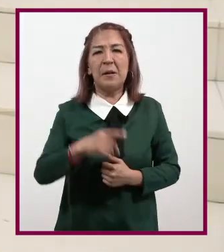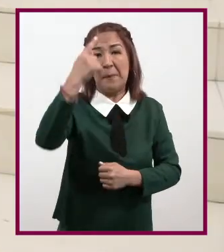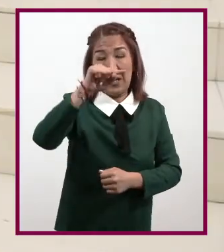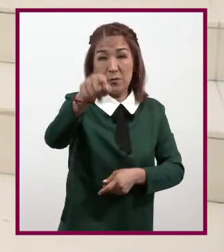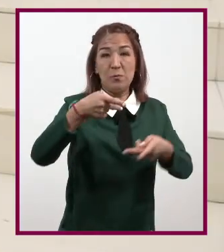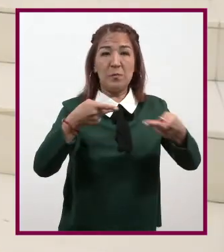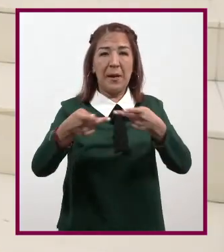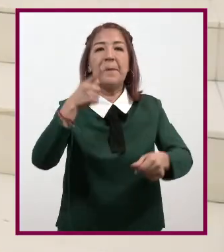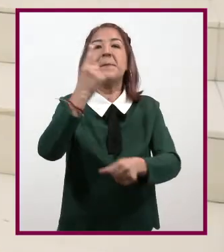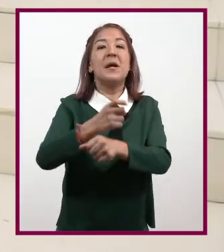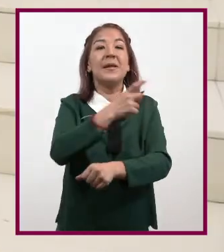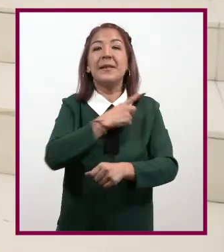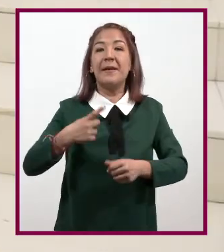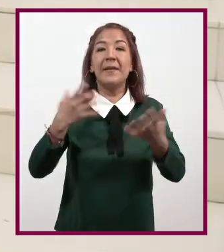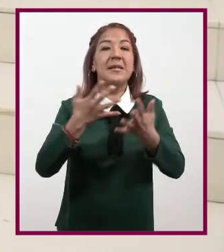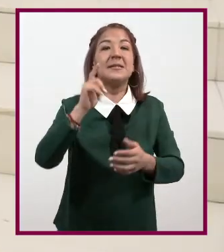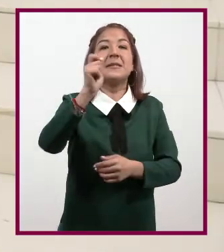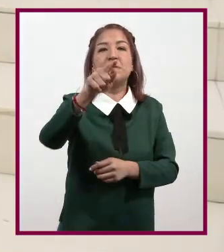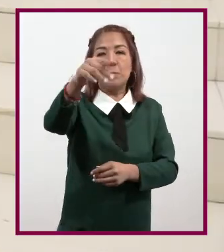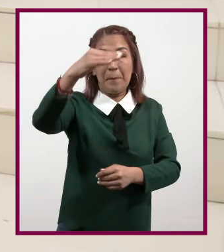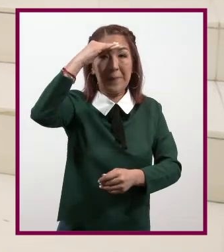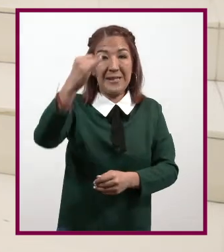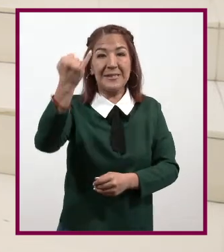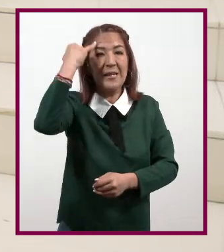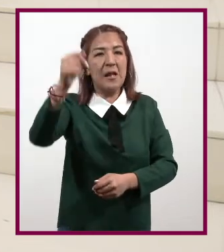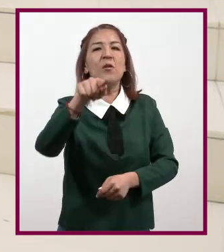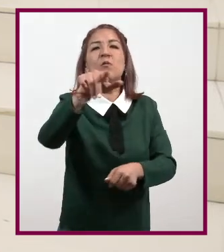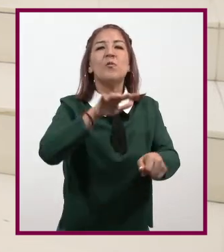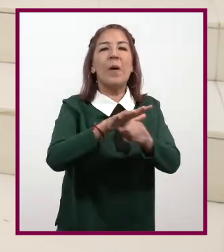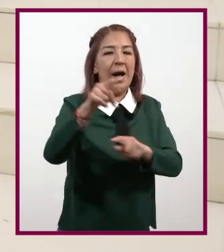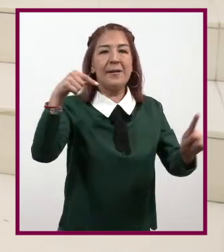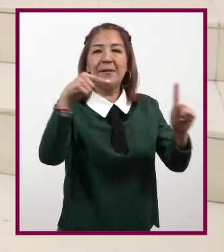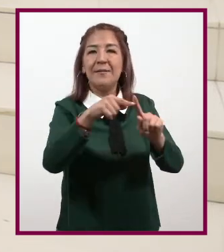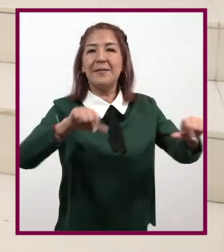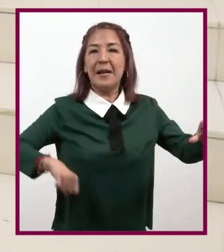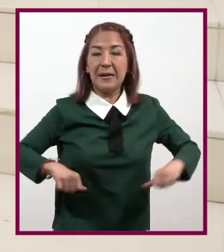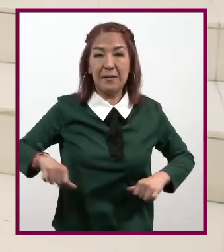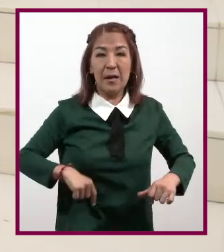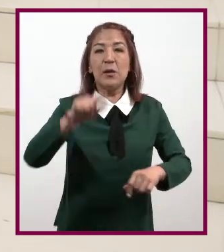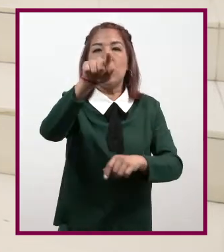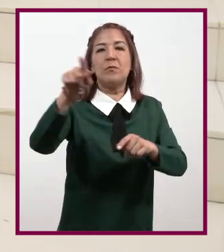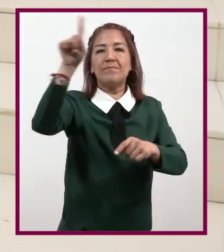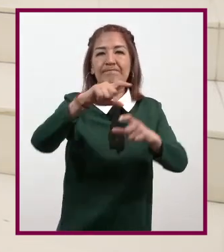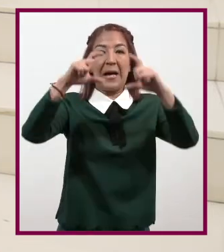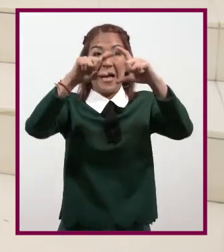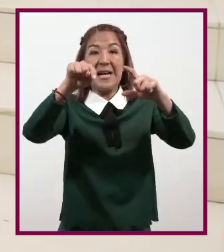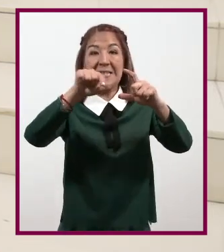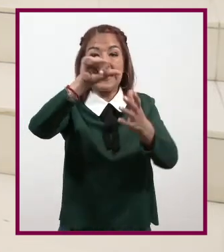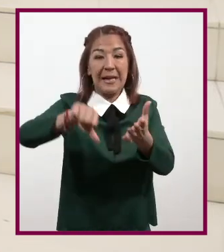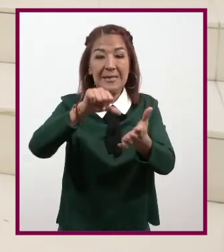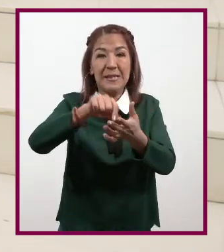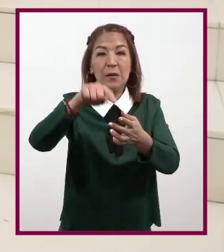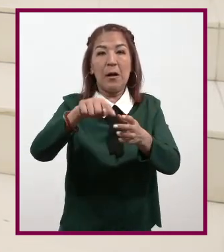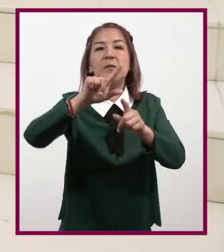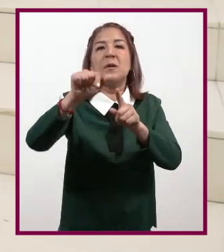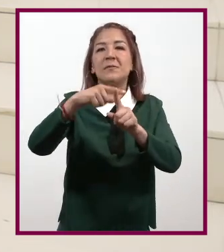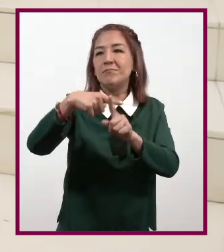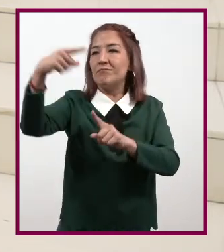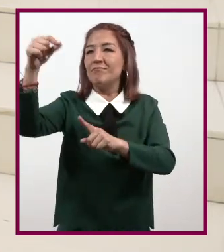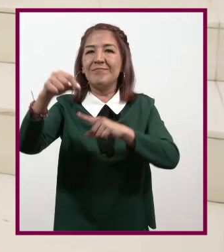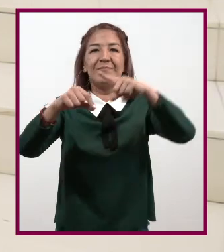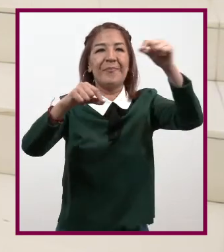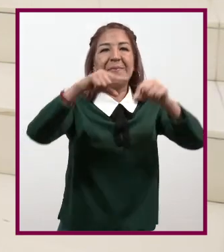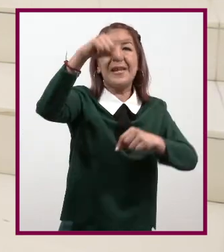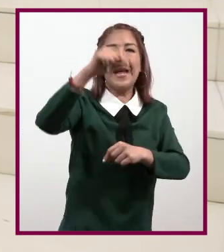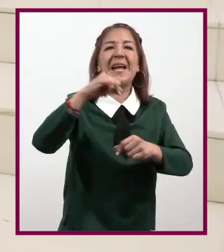lo primero que tienen que hacer es pensar en la idea o concepto que quieren trabajar y ponerlo al centro. De esa idea central se irán desprendiendo otras ideas